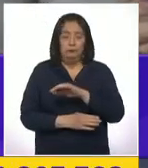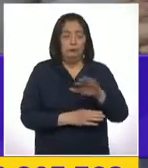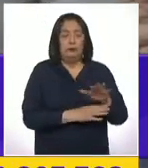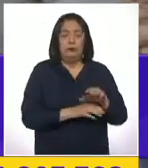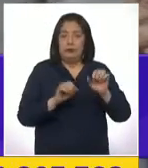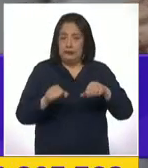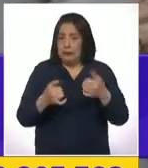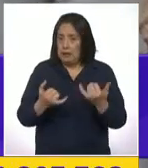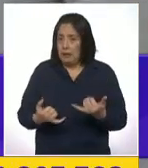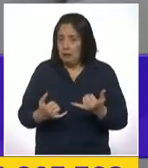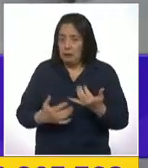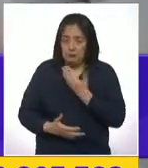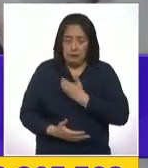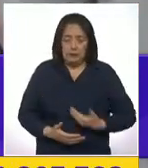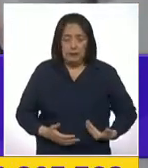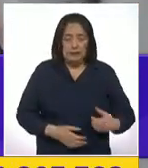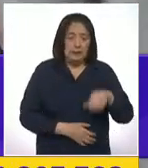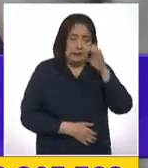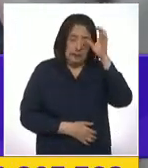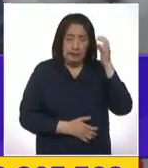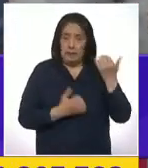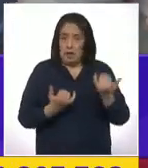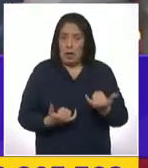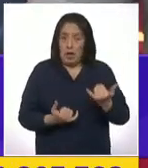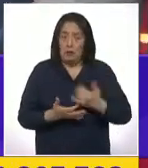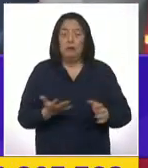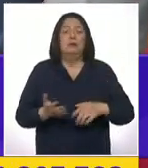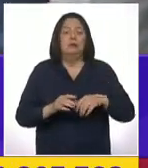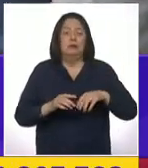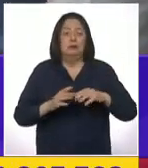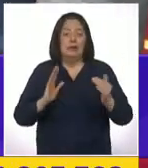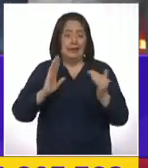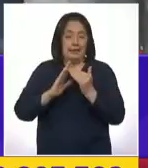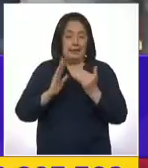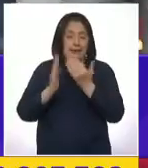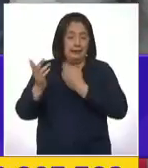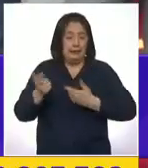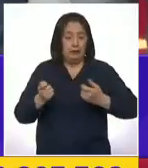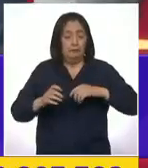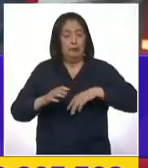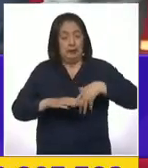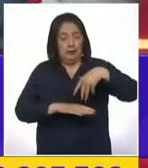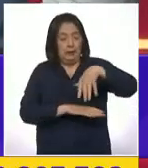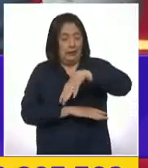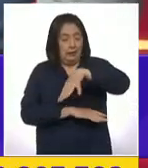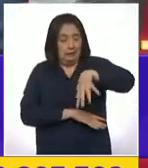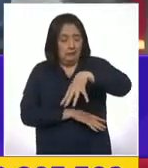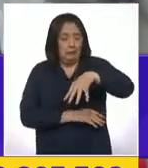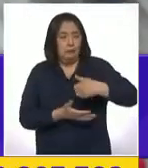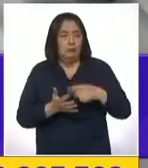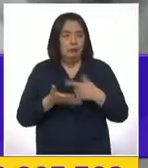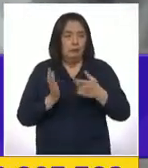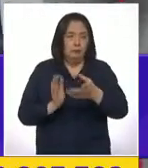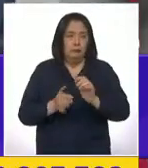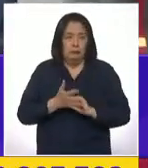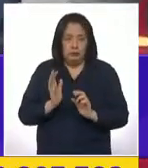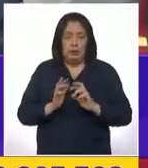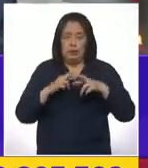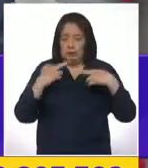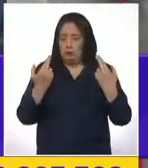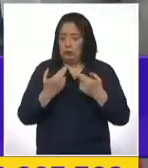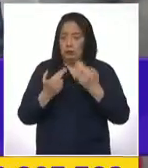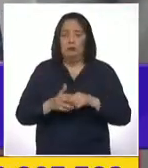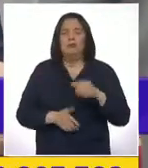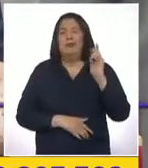Así es, en estos momentos el presidente Pedro Castillo se encuentra en el patio del Palacio de Gobierno en una actividad. Él ha sostenido una reunión